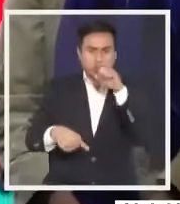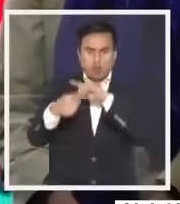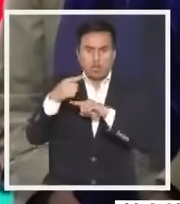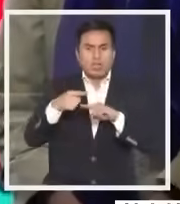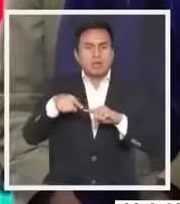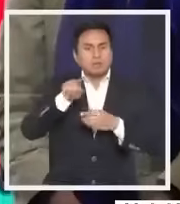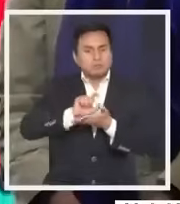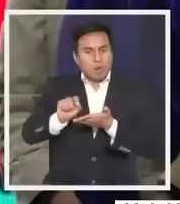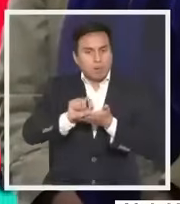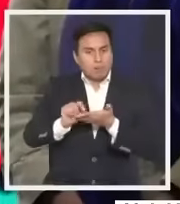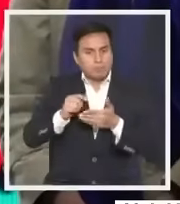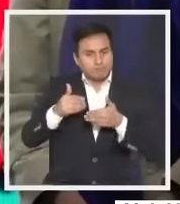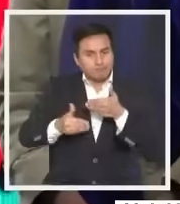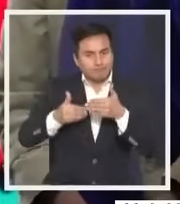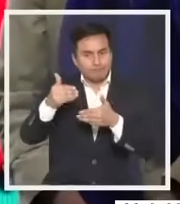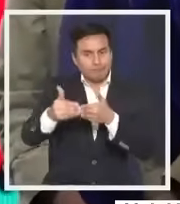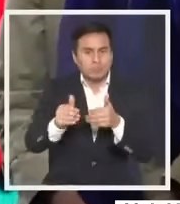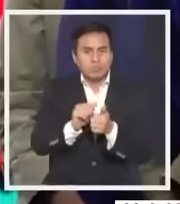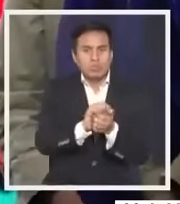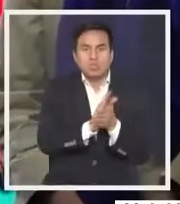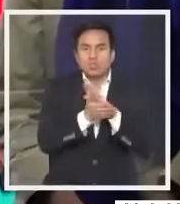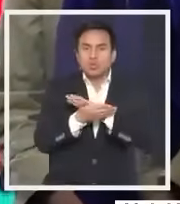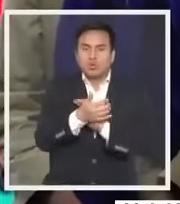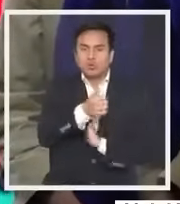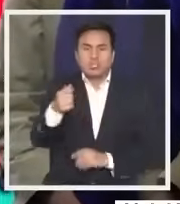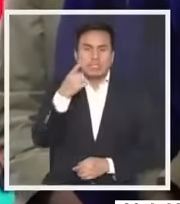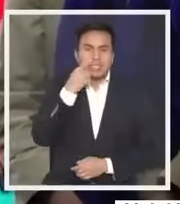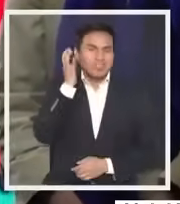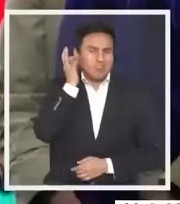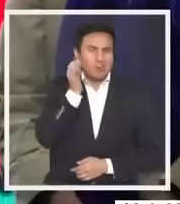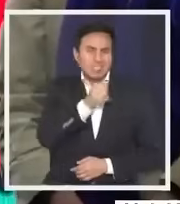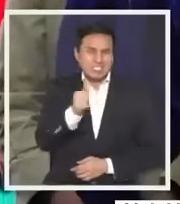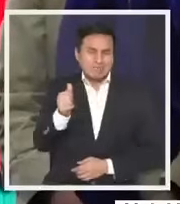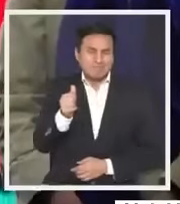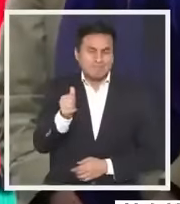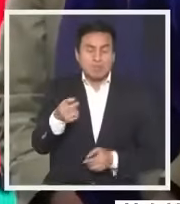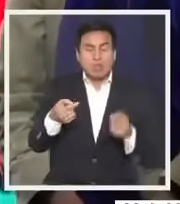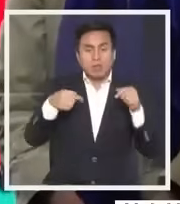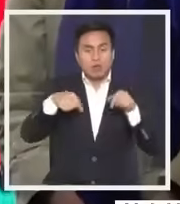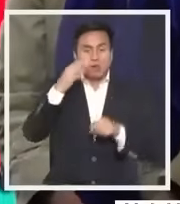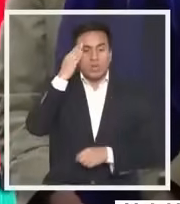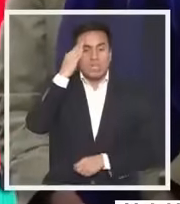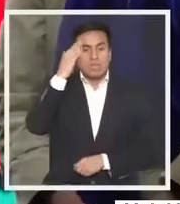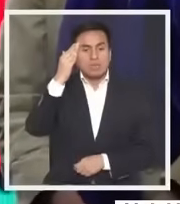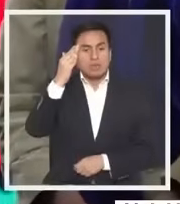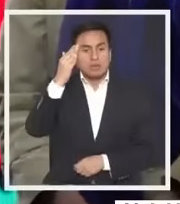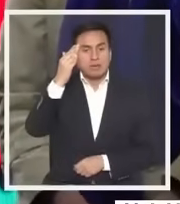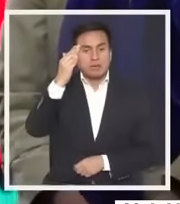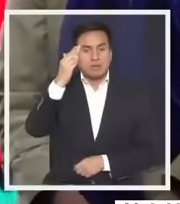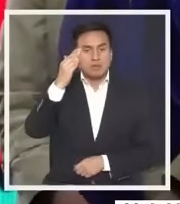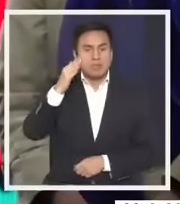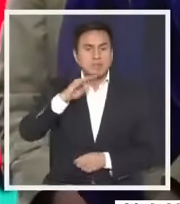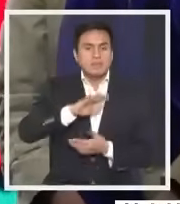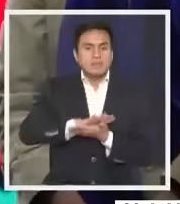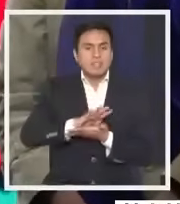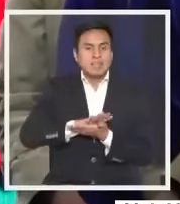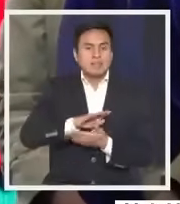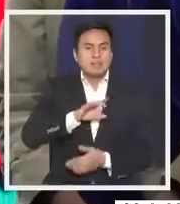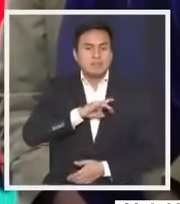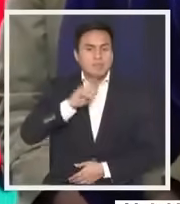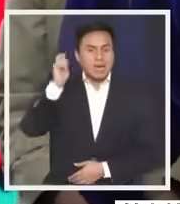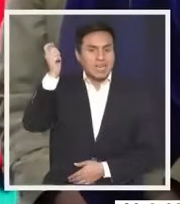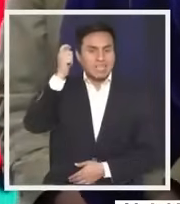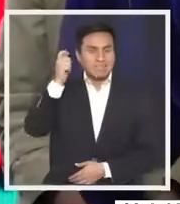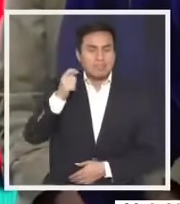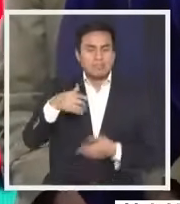estamos escribiendo entre todos y todas, que hoy día en las fiestas patrias valoramos